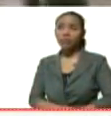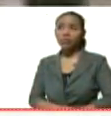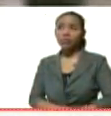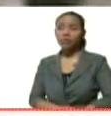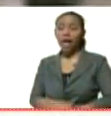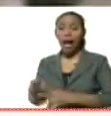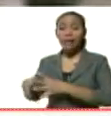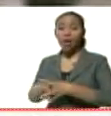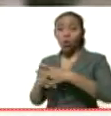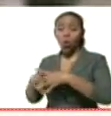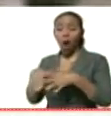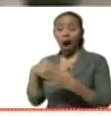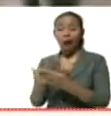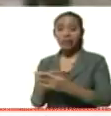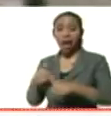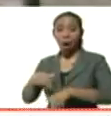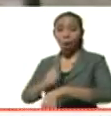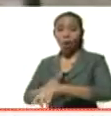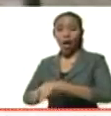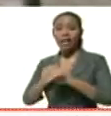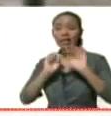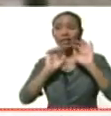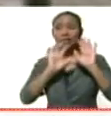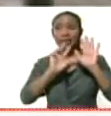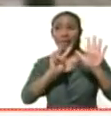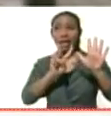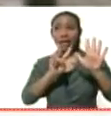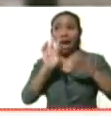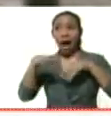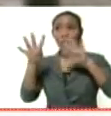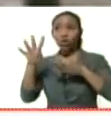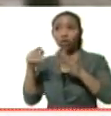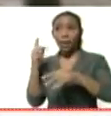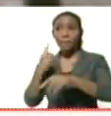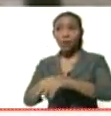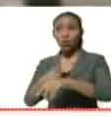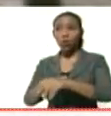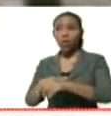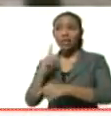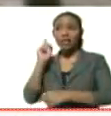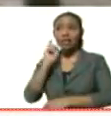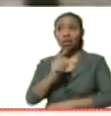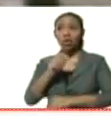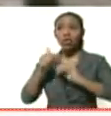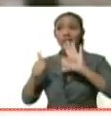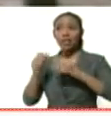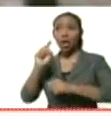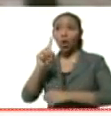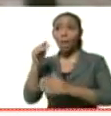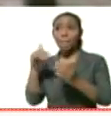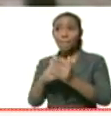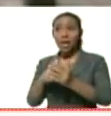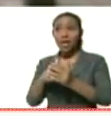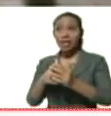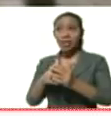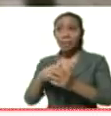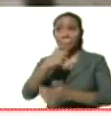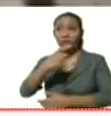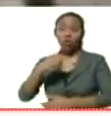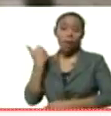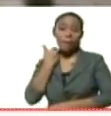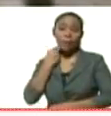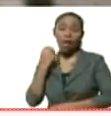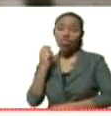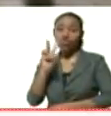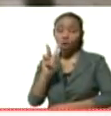Estados Unidos a esta hora, 7 y 14 minutos de la noche, ha llegado a 161.000 casos. Dentro de